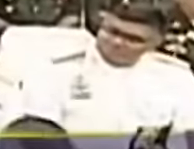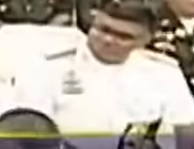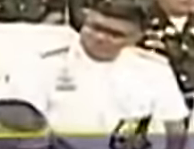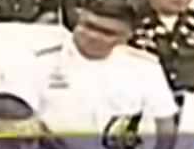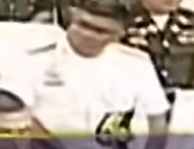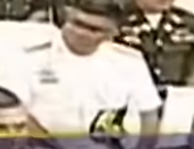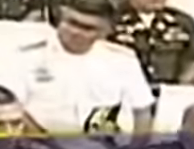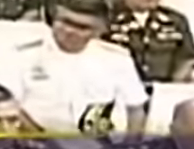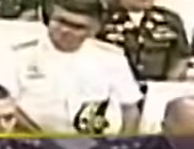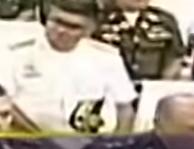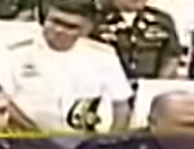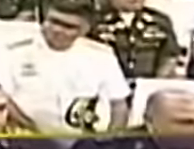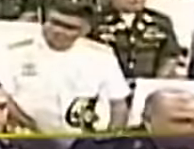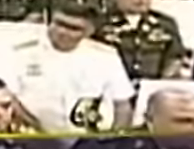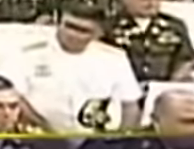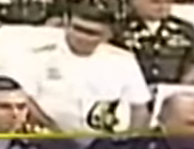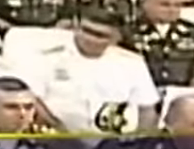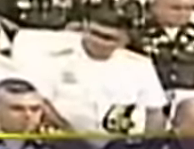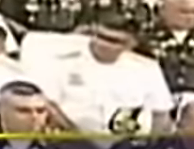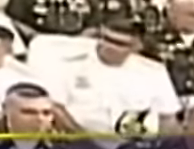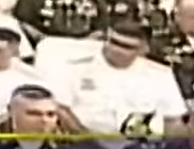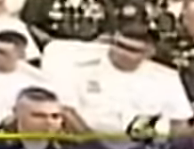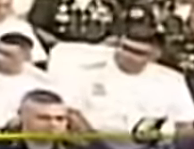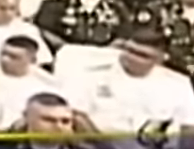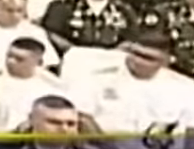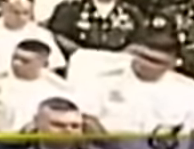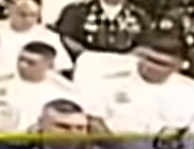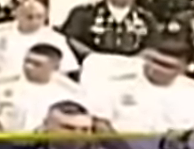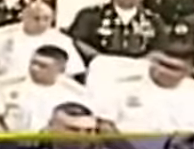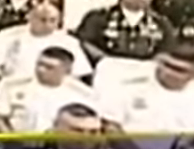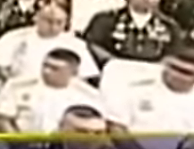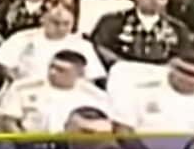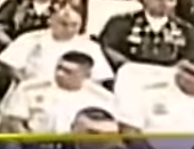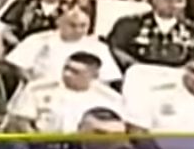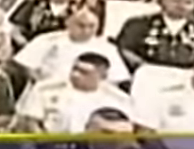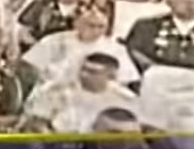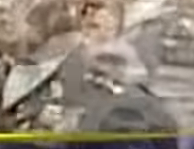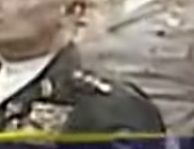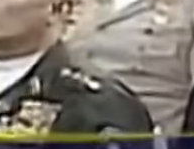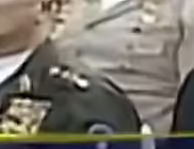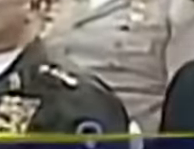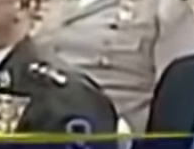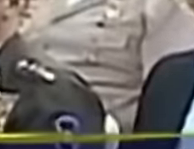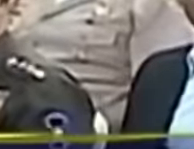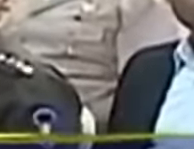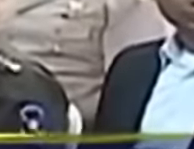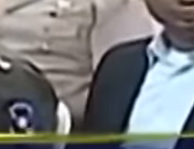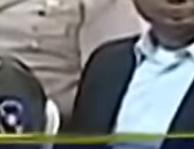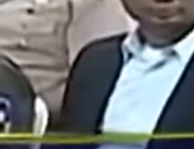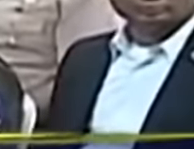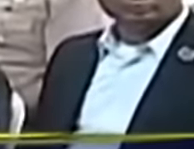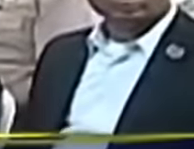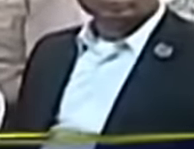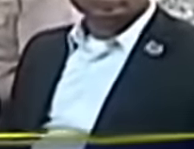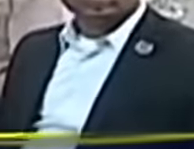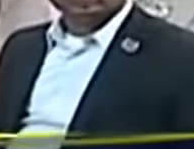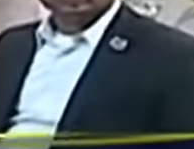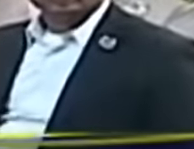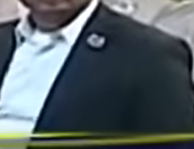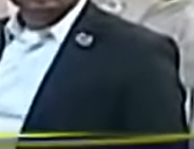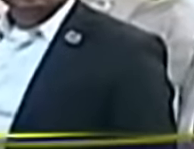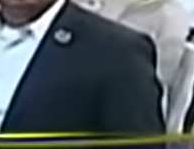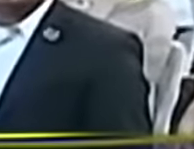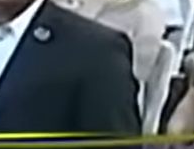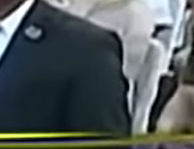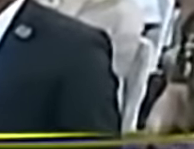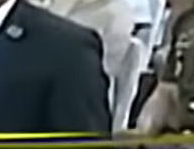bueno, el destino nos ha venido trayendo hasta este episodio de la historia, un episodio más donde los